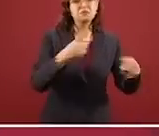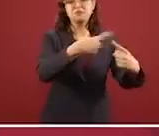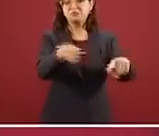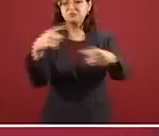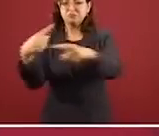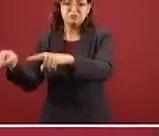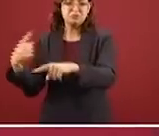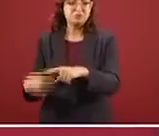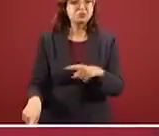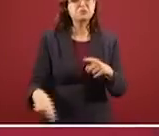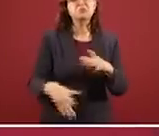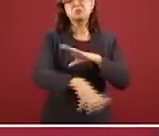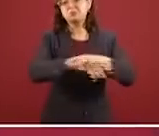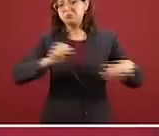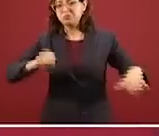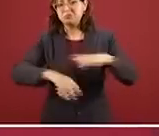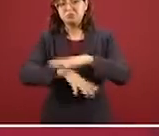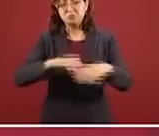que